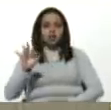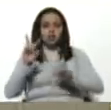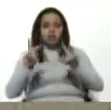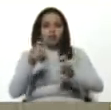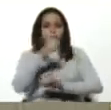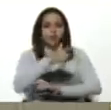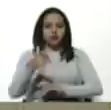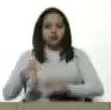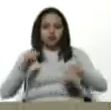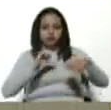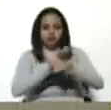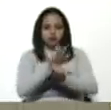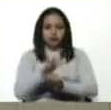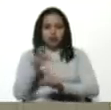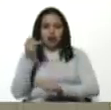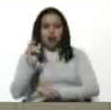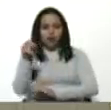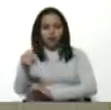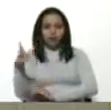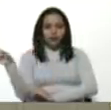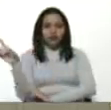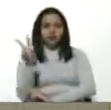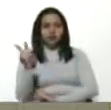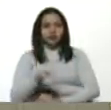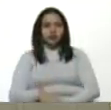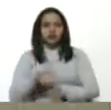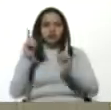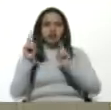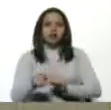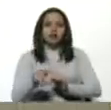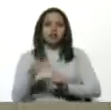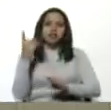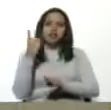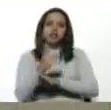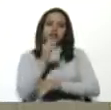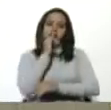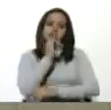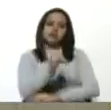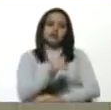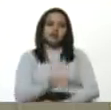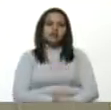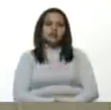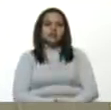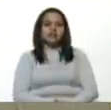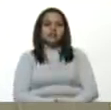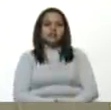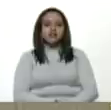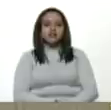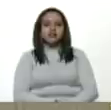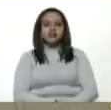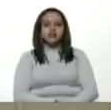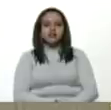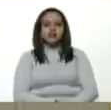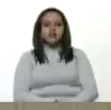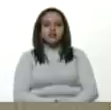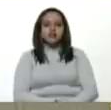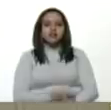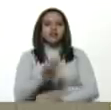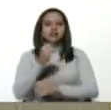que registra hoy Venezuela. También debemos informar que hay